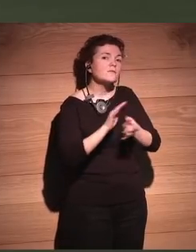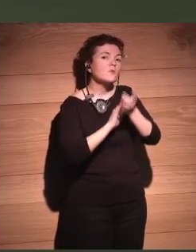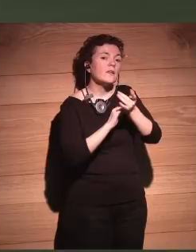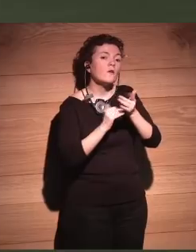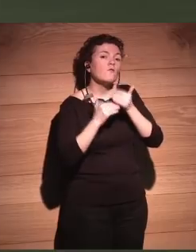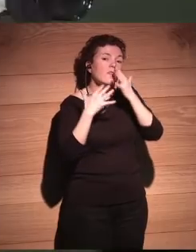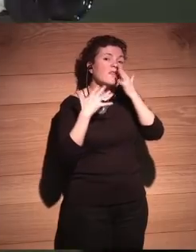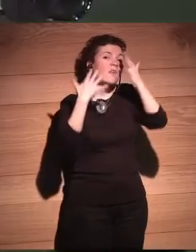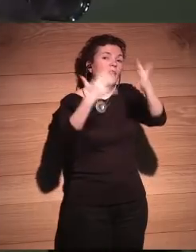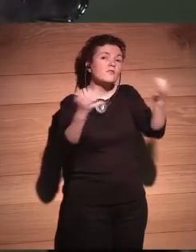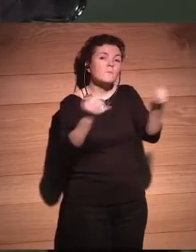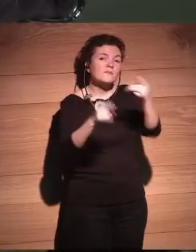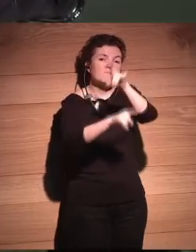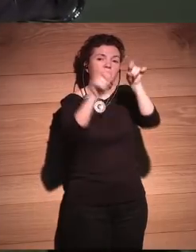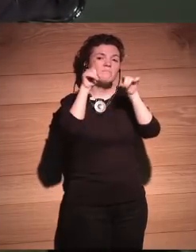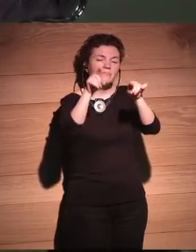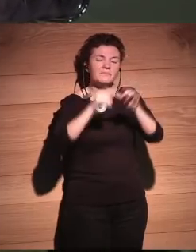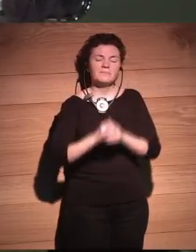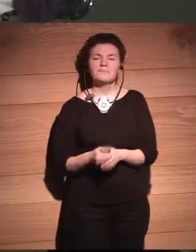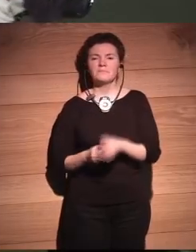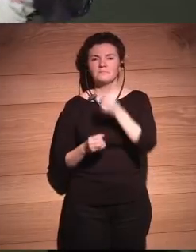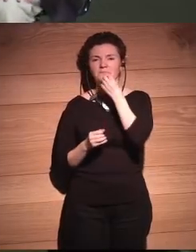veremos qué pasa dentro de 10 años.